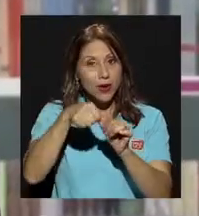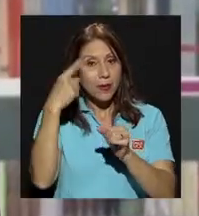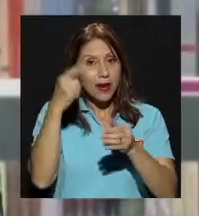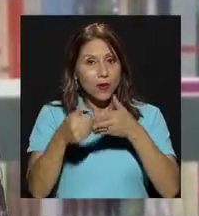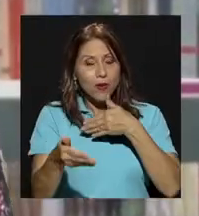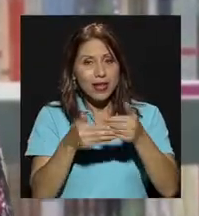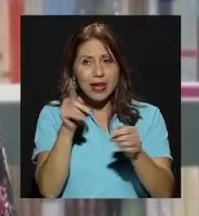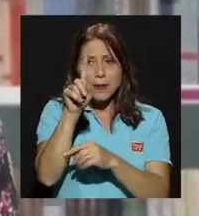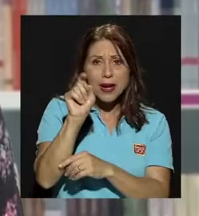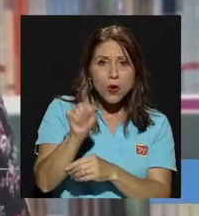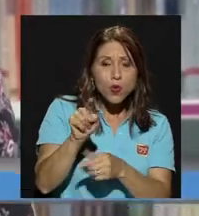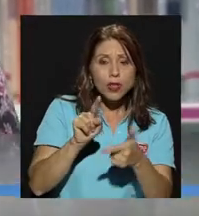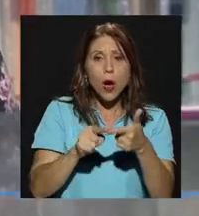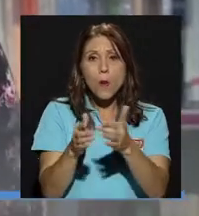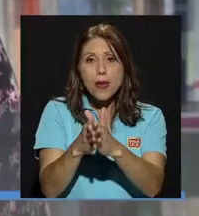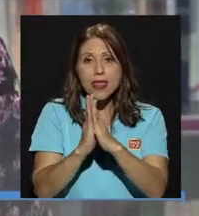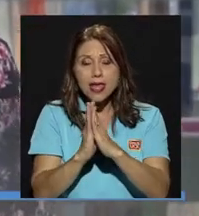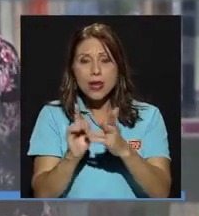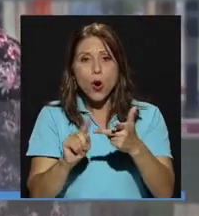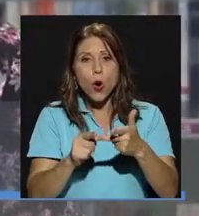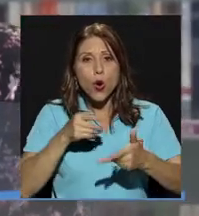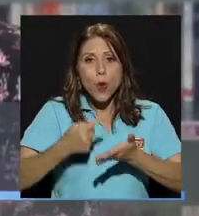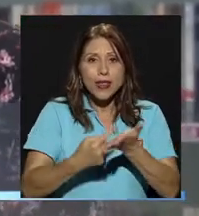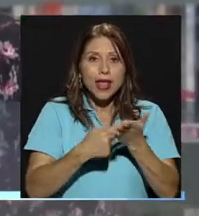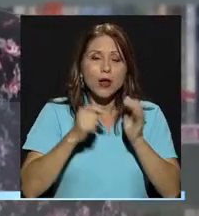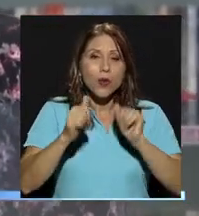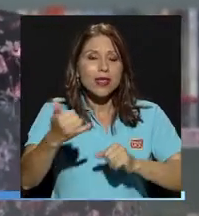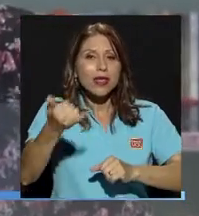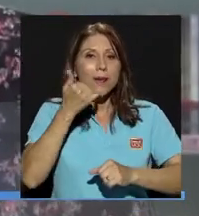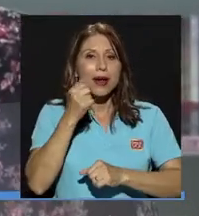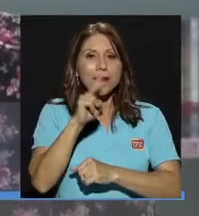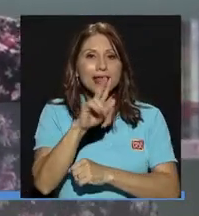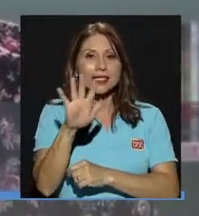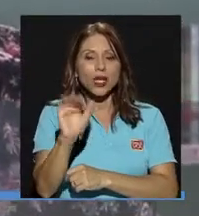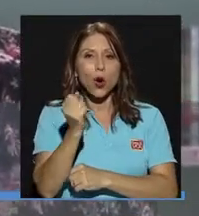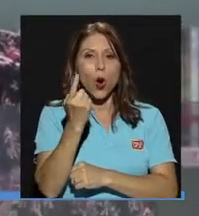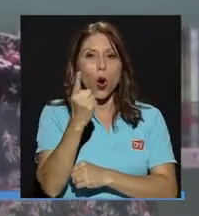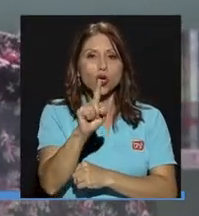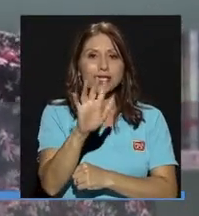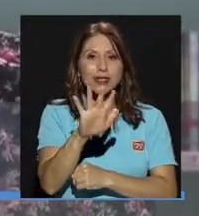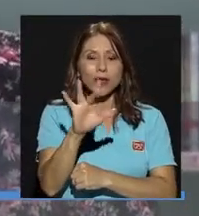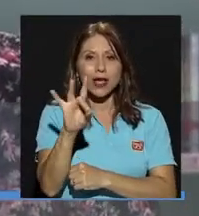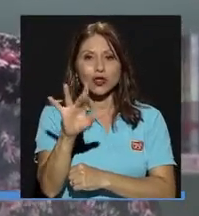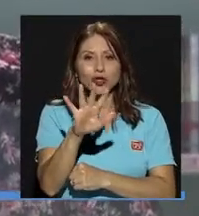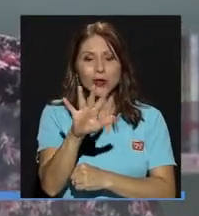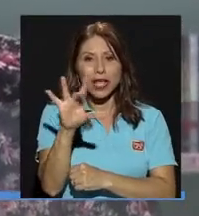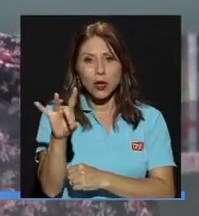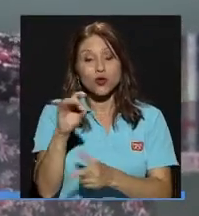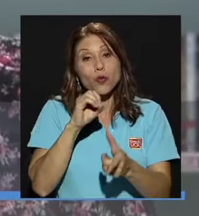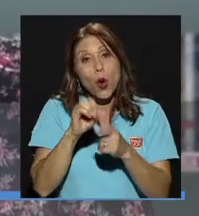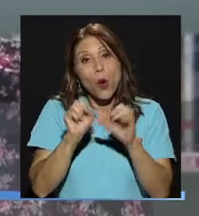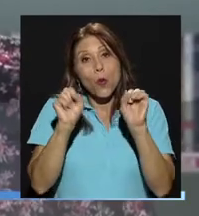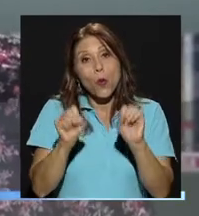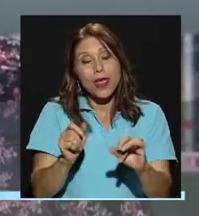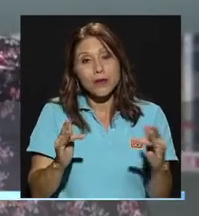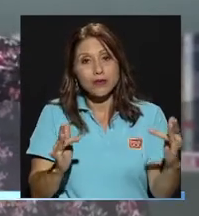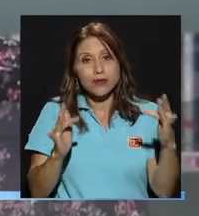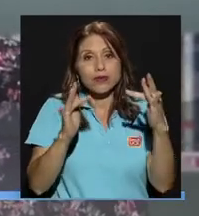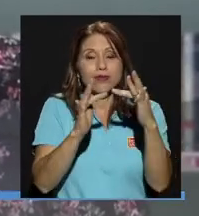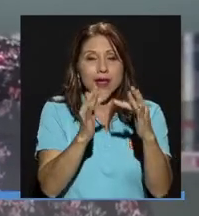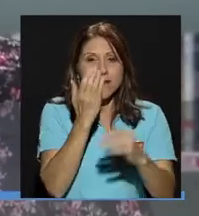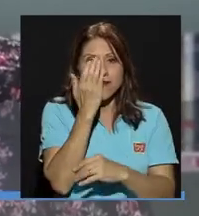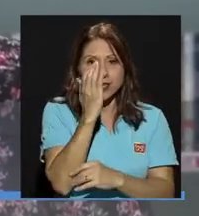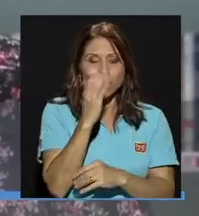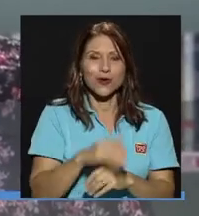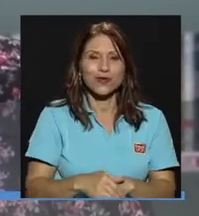Recuerde que para cualquier consulta, pedido o comentario, puede llamarnos al 25 11 58 58 o bien visitar